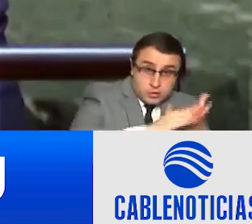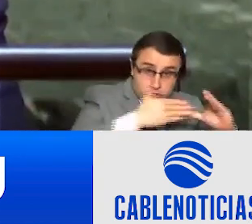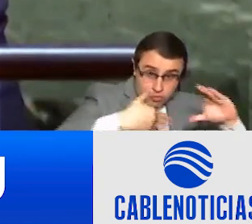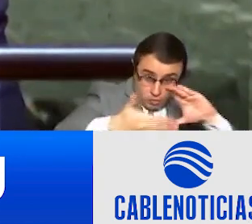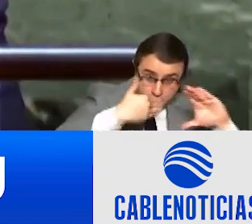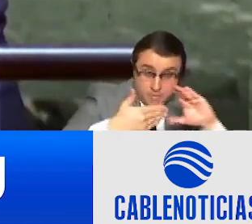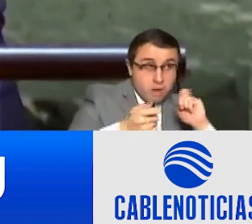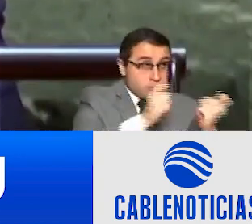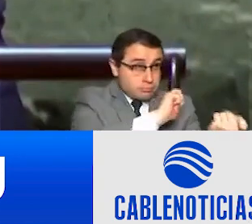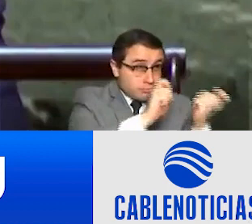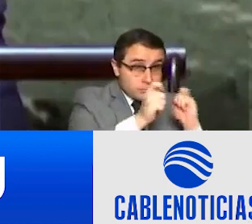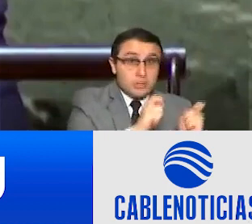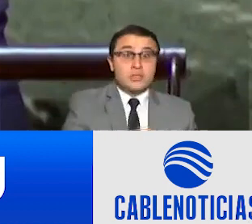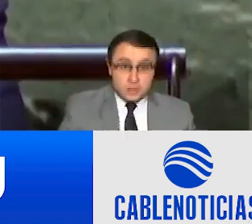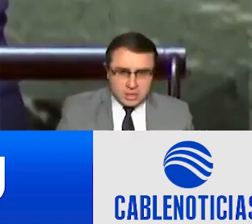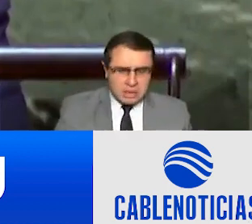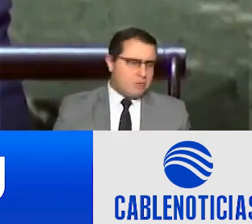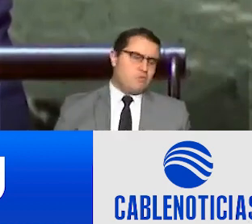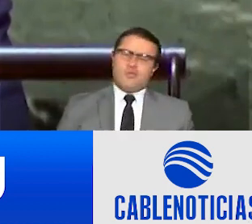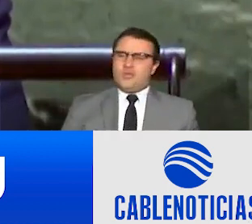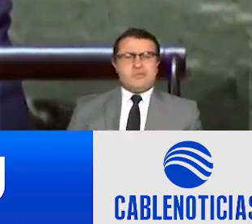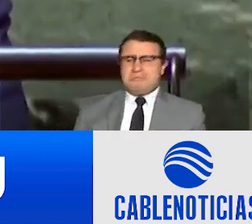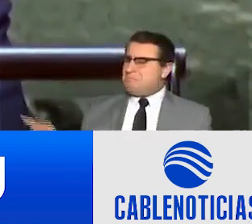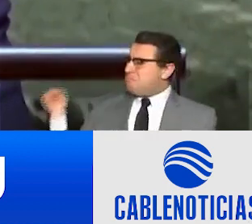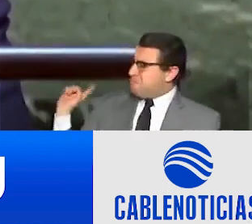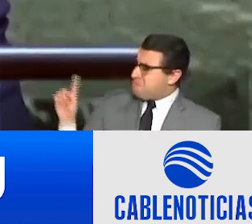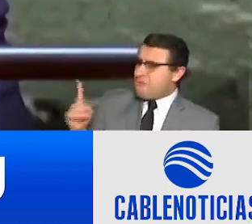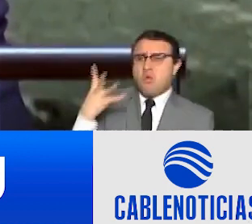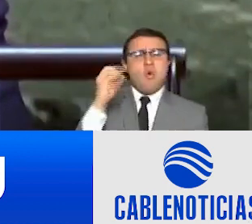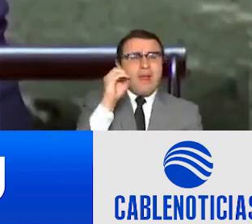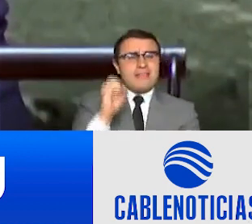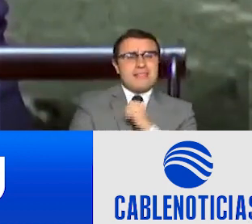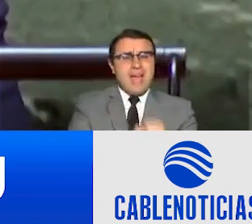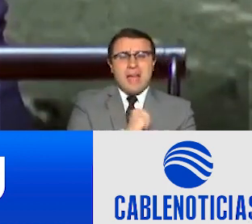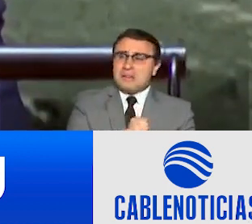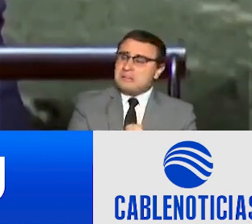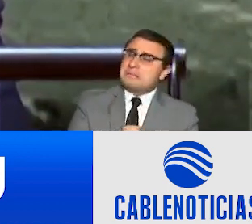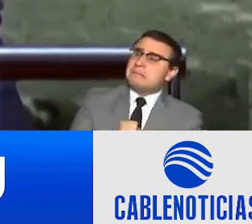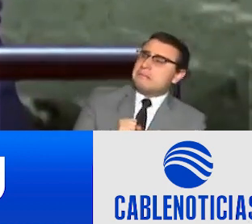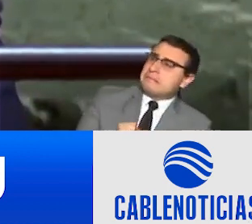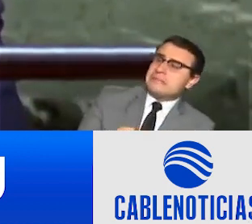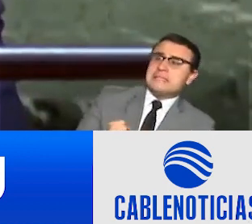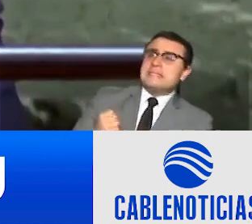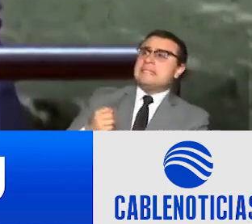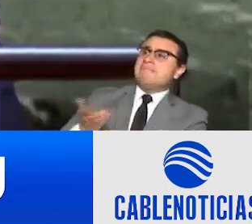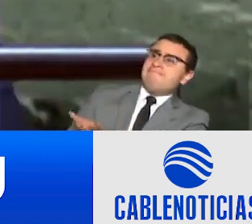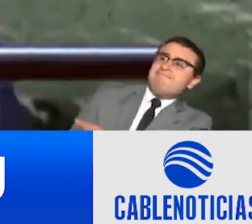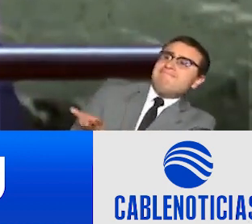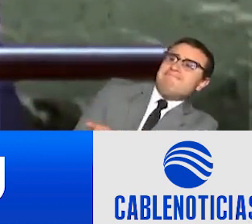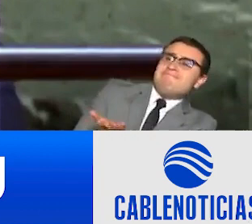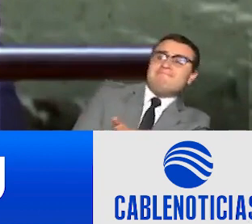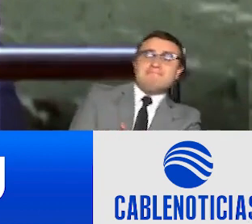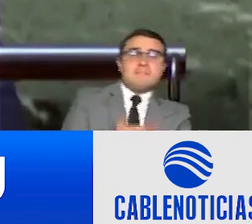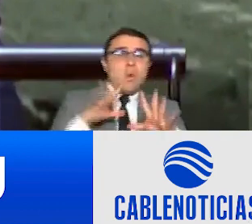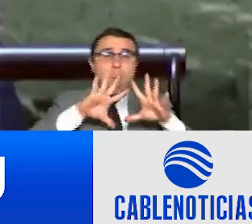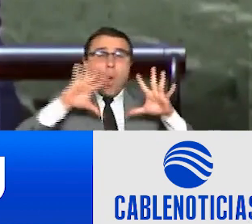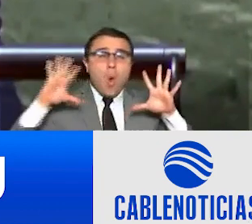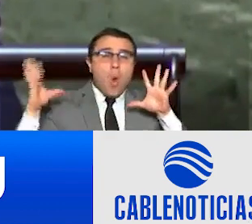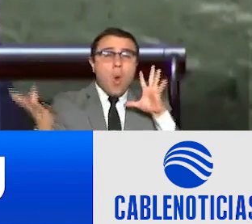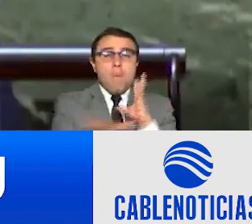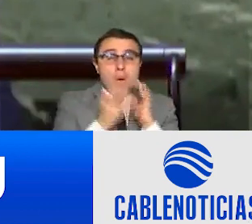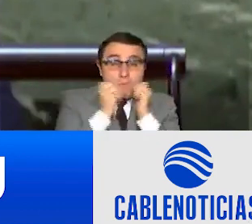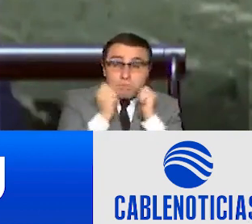climática. 40 años, 4 décadas hemos tomado en toda la existencia humana